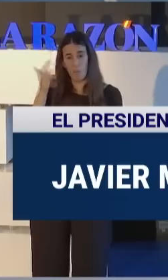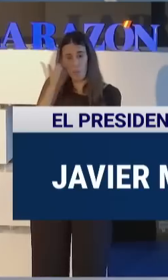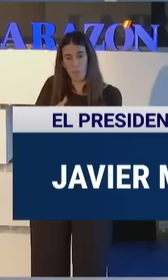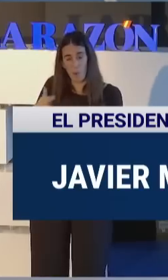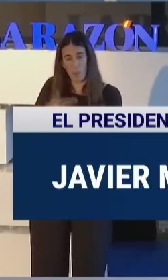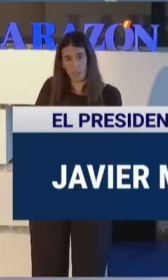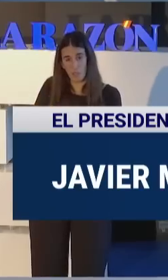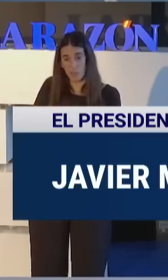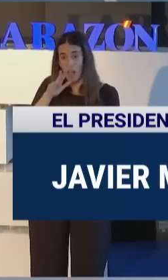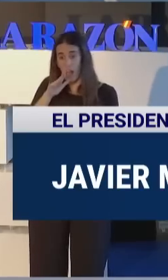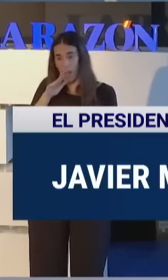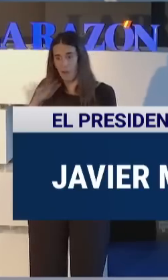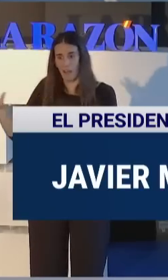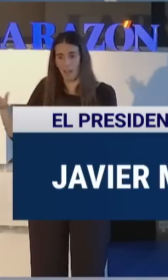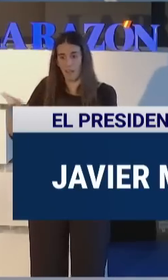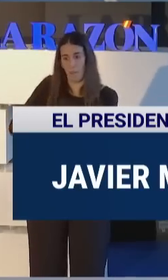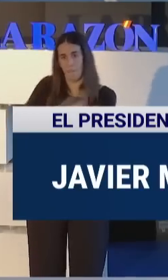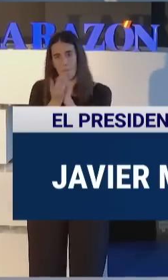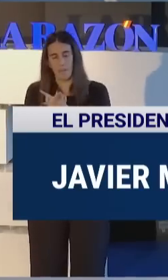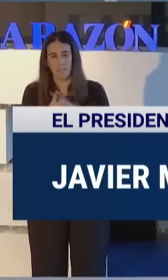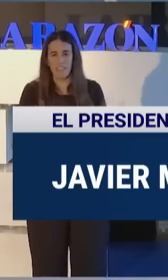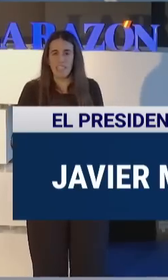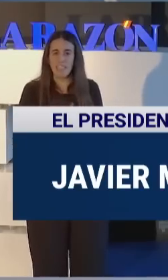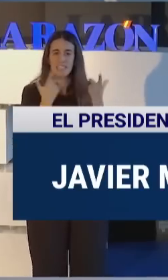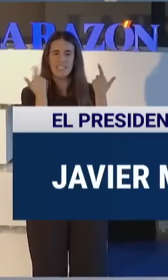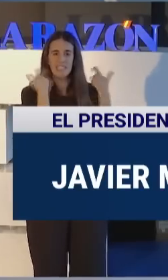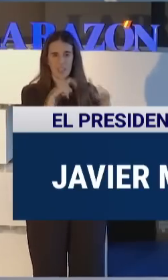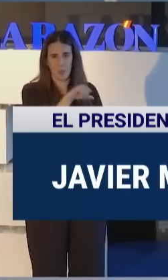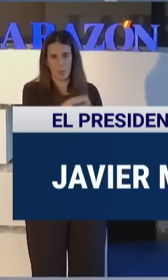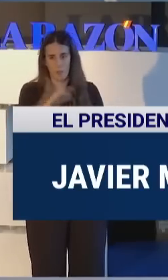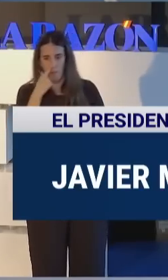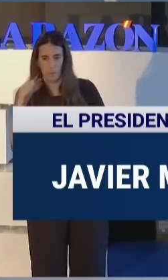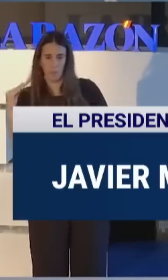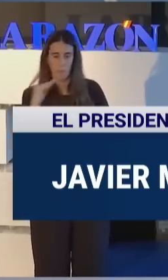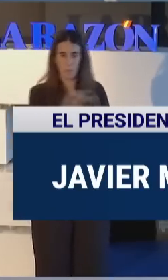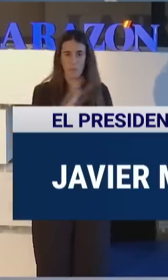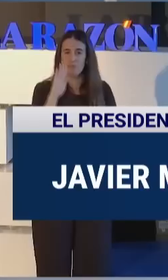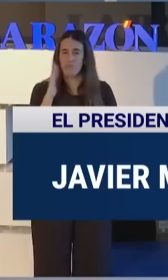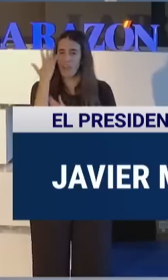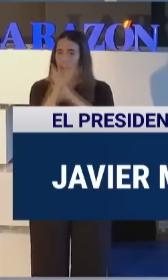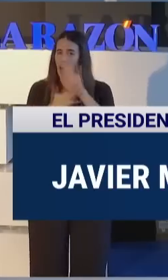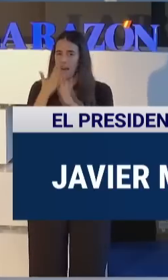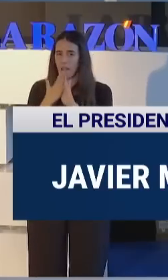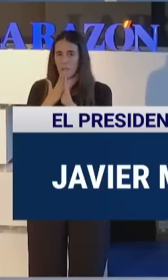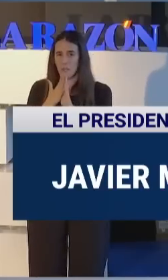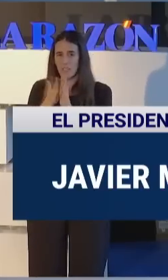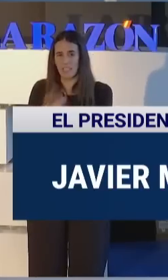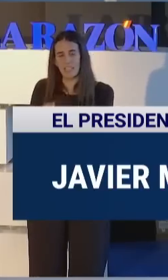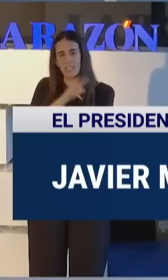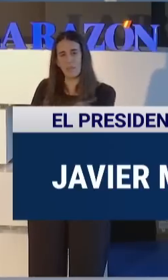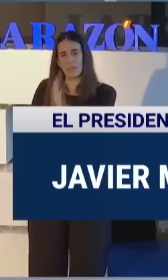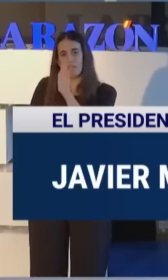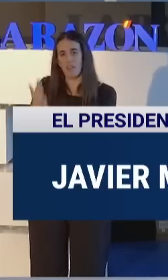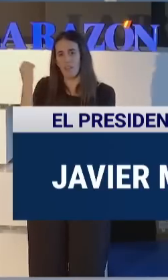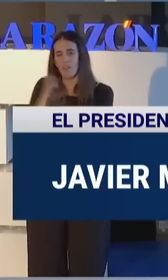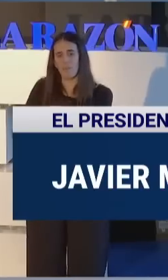va camino a financiar al sector privado. De hecho, de estar discutiendo la posibilidad de una hiperinflación en el mes de diciembre, hoy hablamos